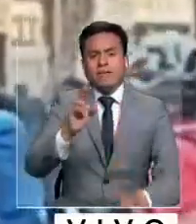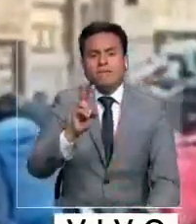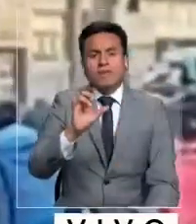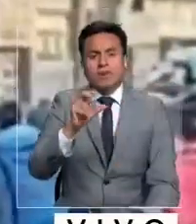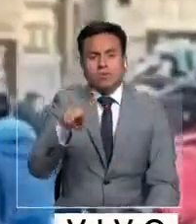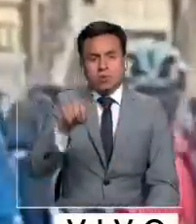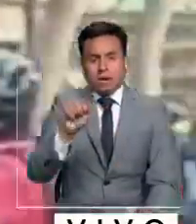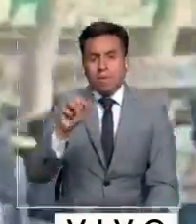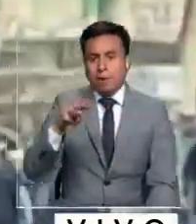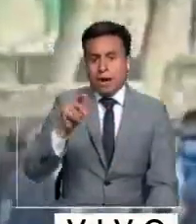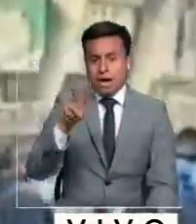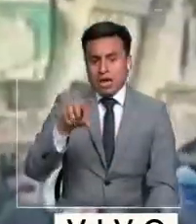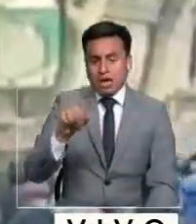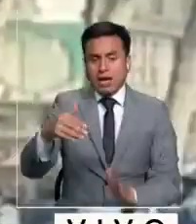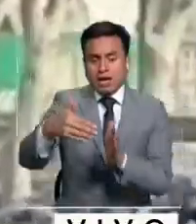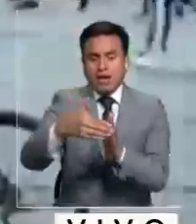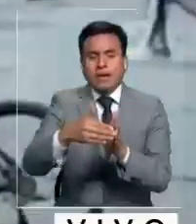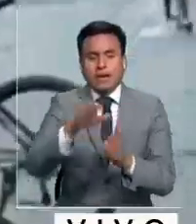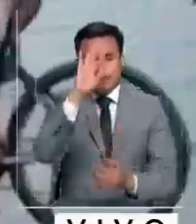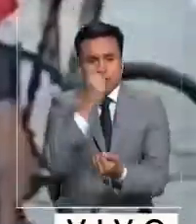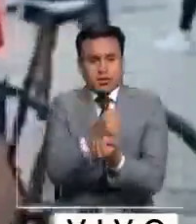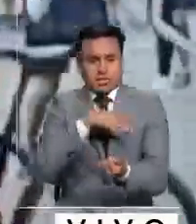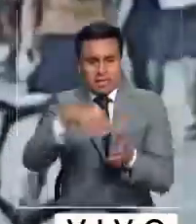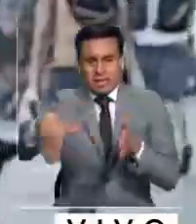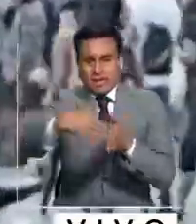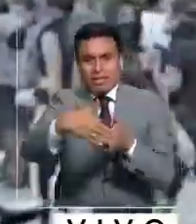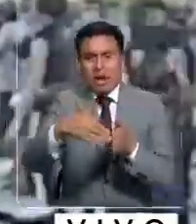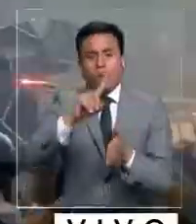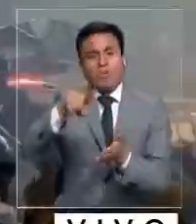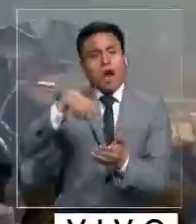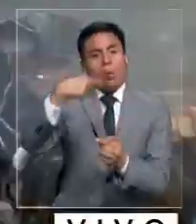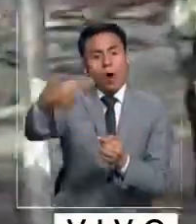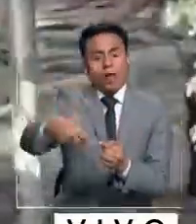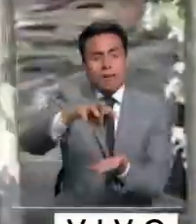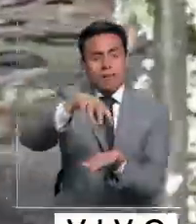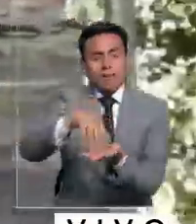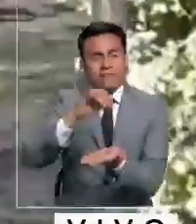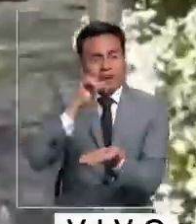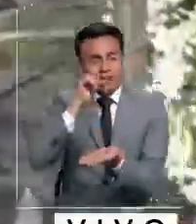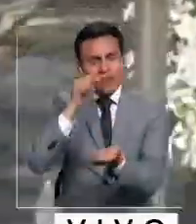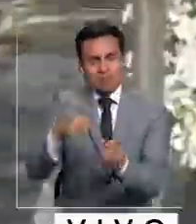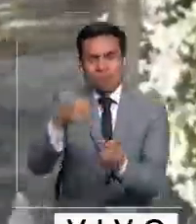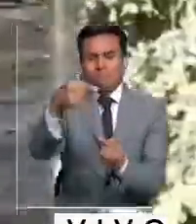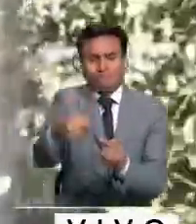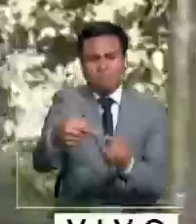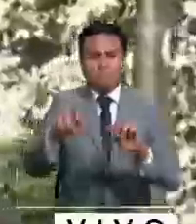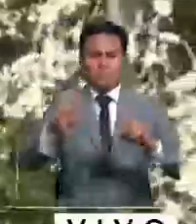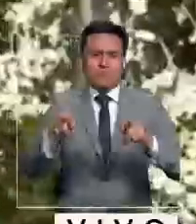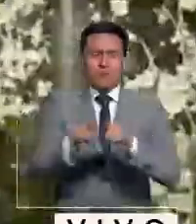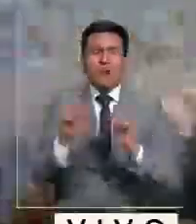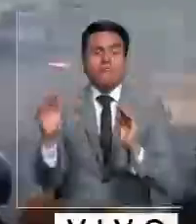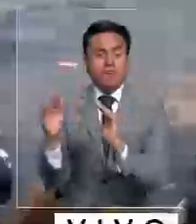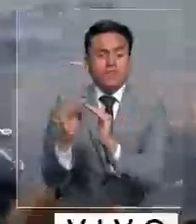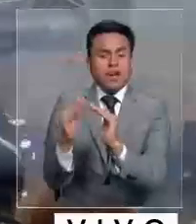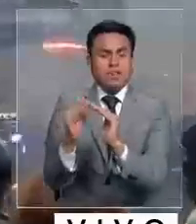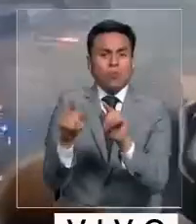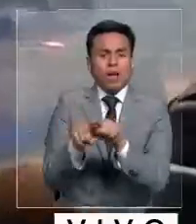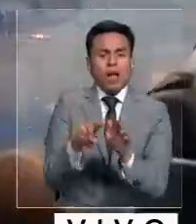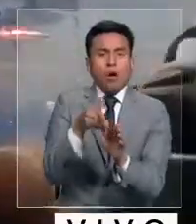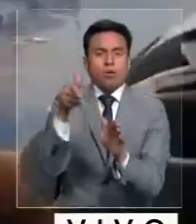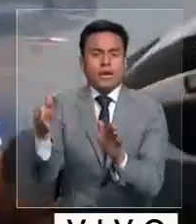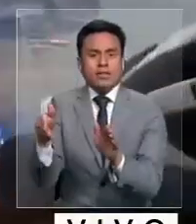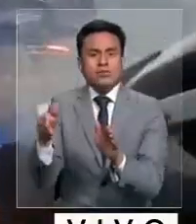Maquena con calle Carabineros de Chile. A una cuadra de la Plaza Baquedano, se trata de una vivienda que está ubicada a un costado